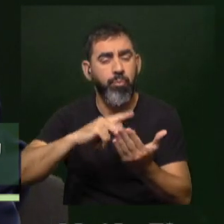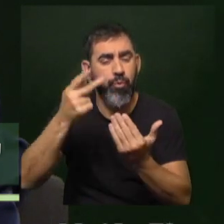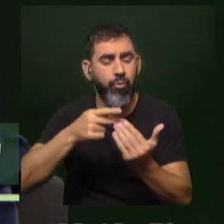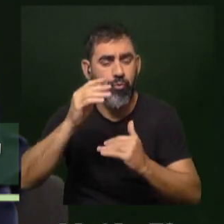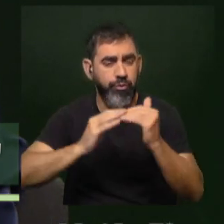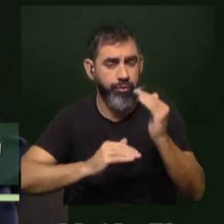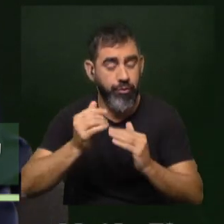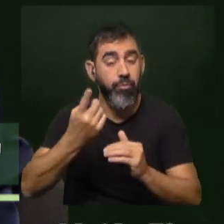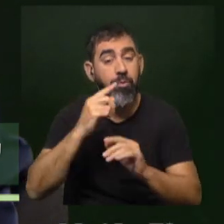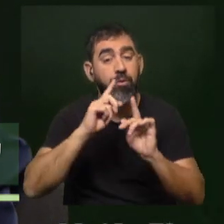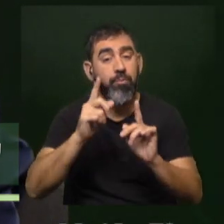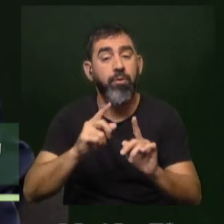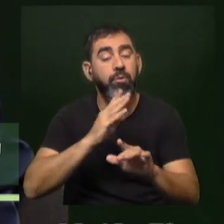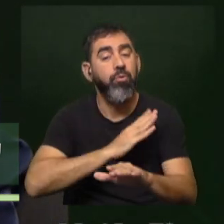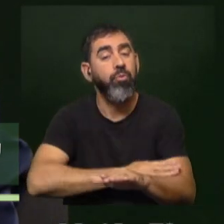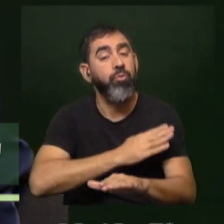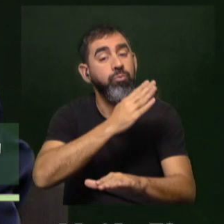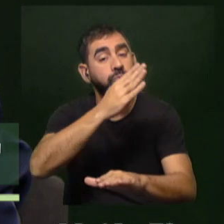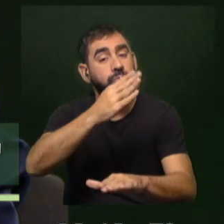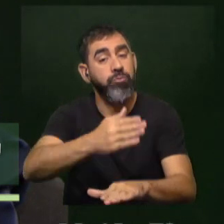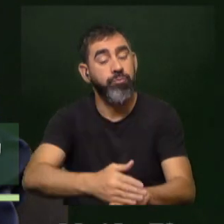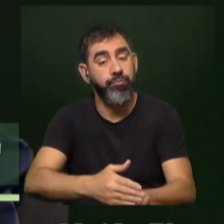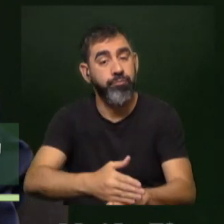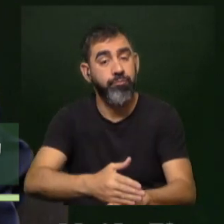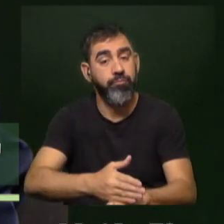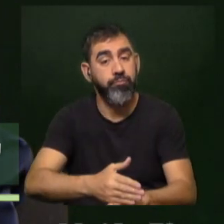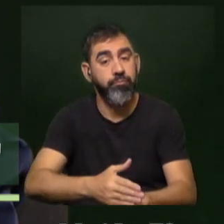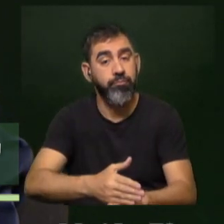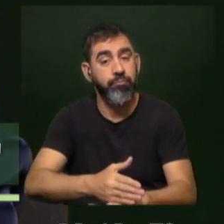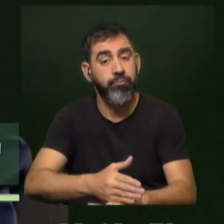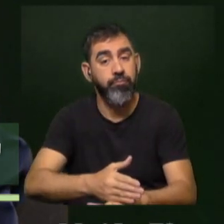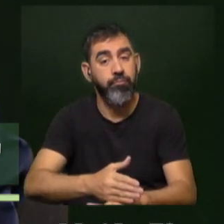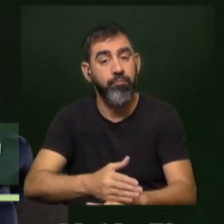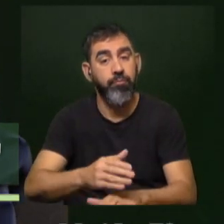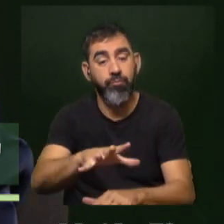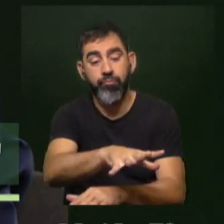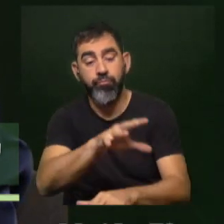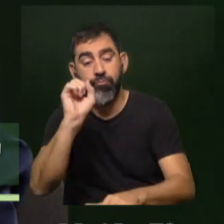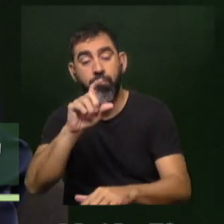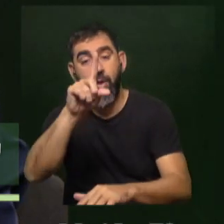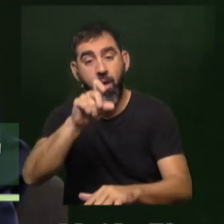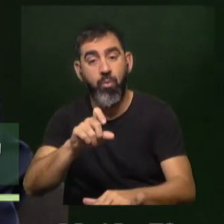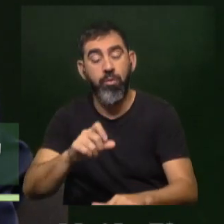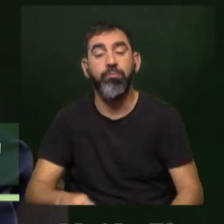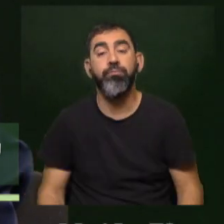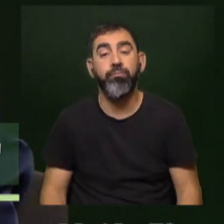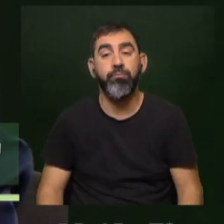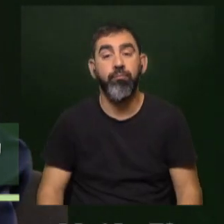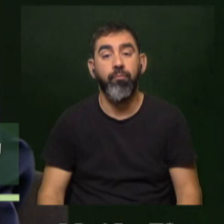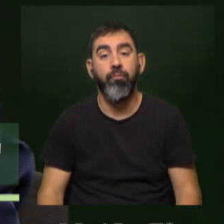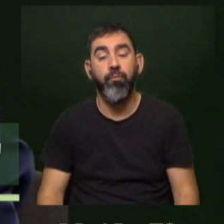de las consecuencias que de alguna manera que ha originado el modelo extractivista No qué incidencia